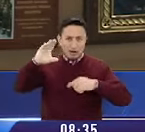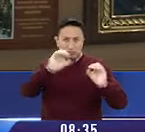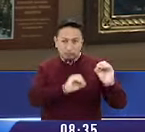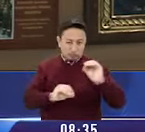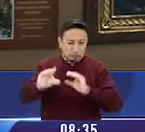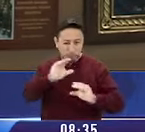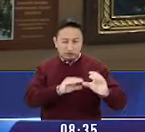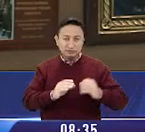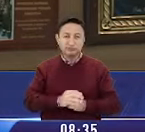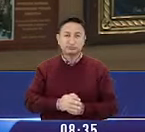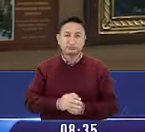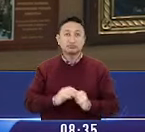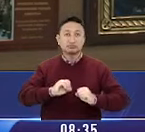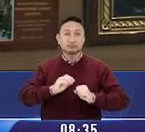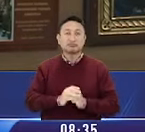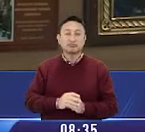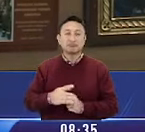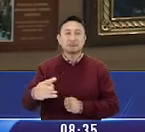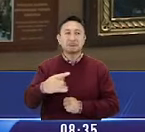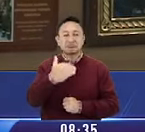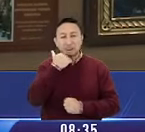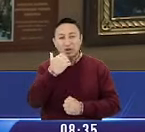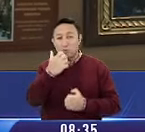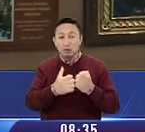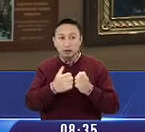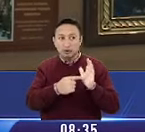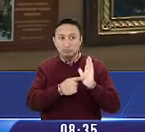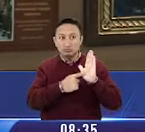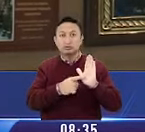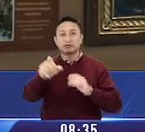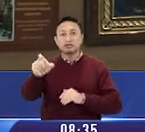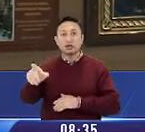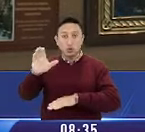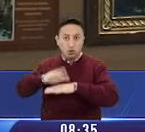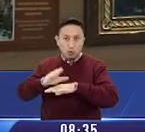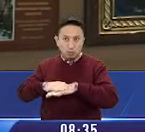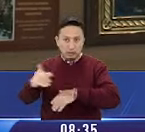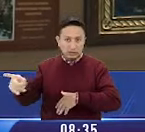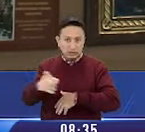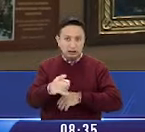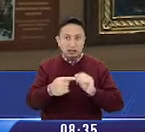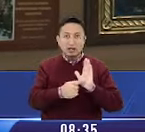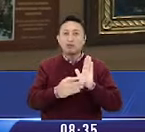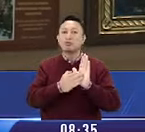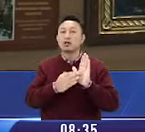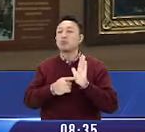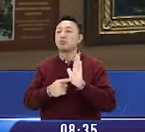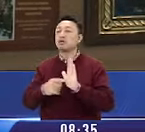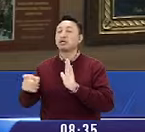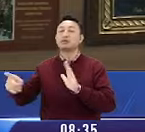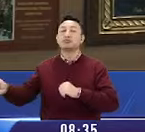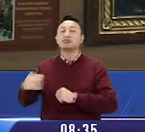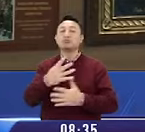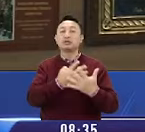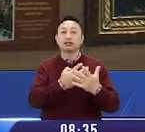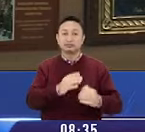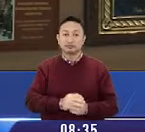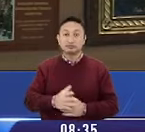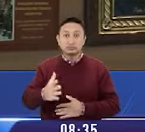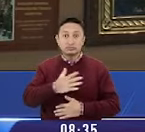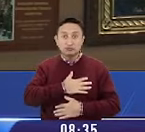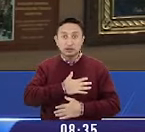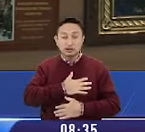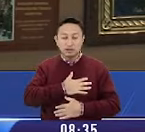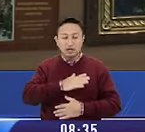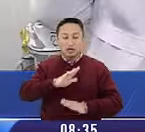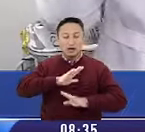laboratorio, se puede esclarecer un delito, se puede condenar al infractor. Y eso es la satisfacción que